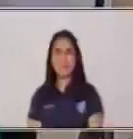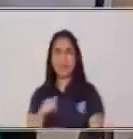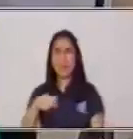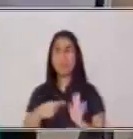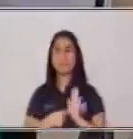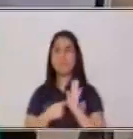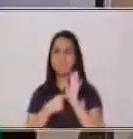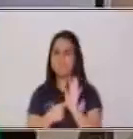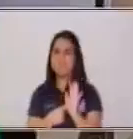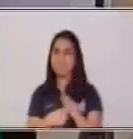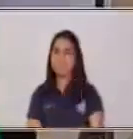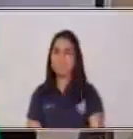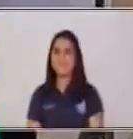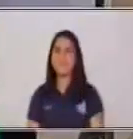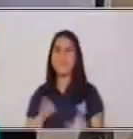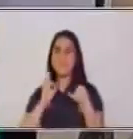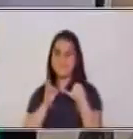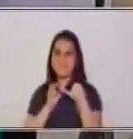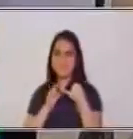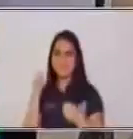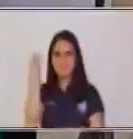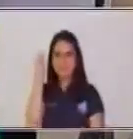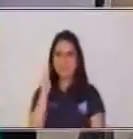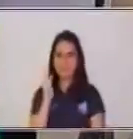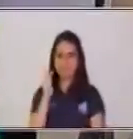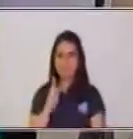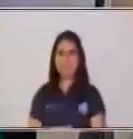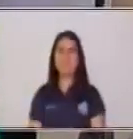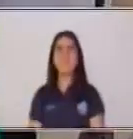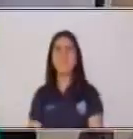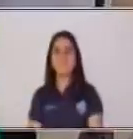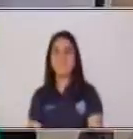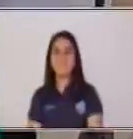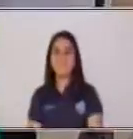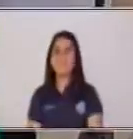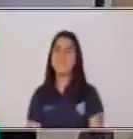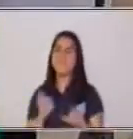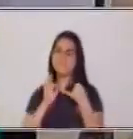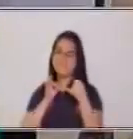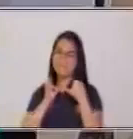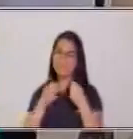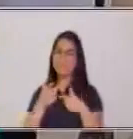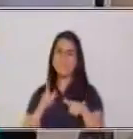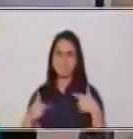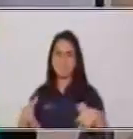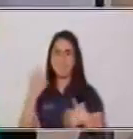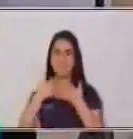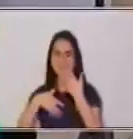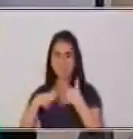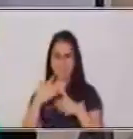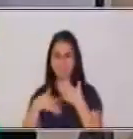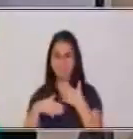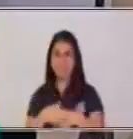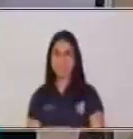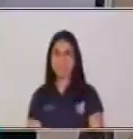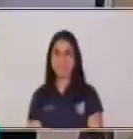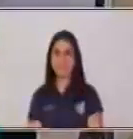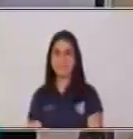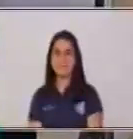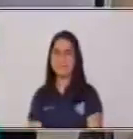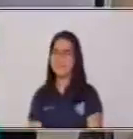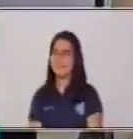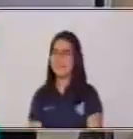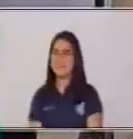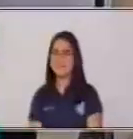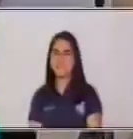a nuestra intérprete, ella es Suendi y es la que está a cargo de la interpretación del lenguaje de la lengua de señas.